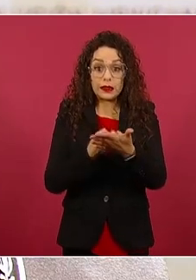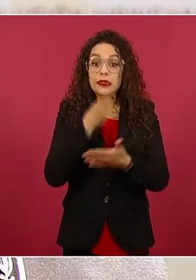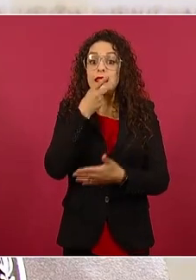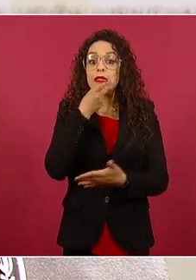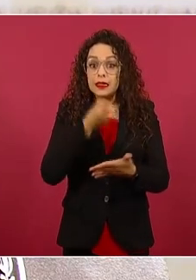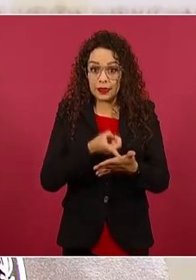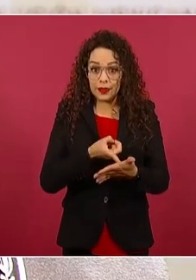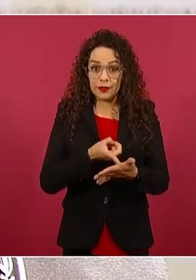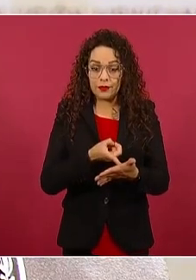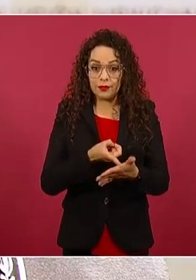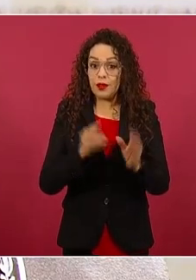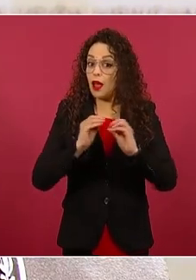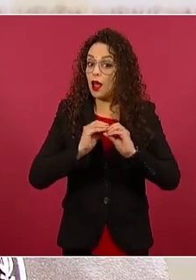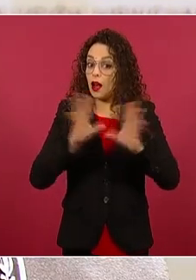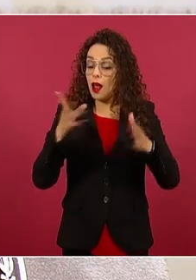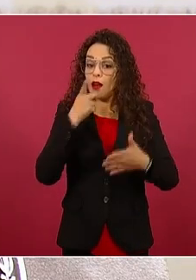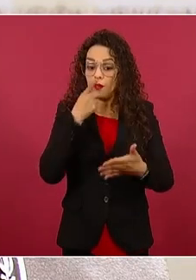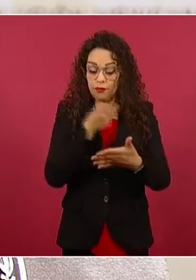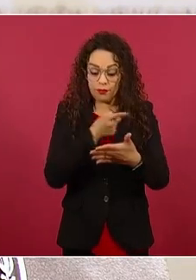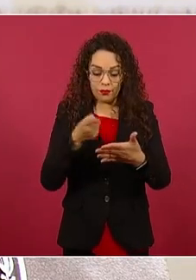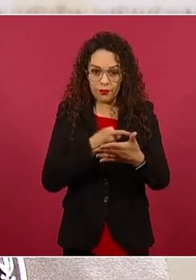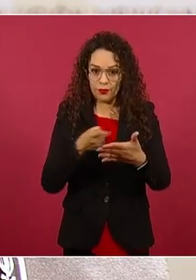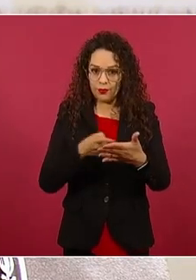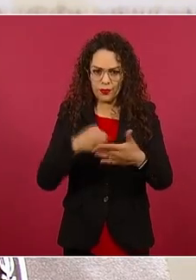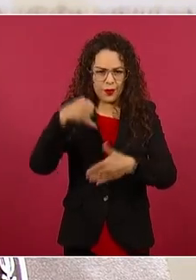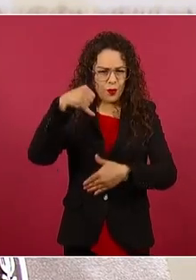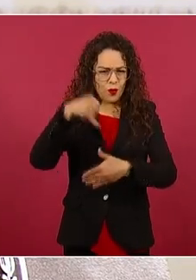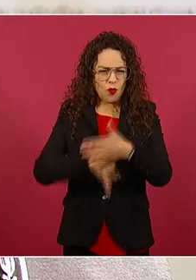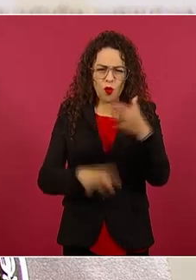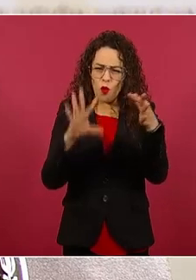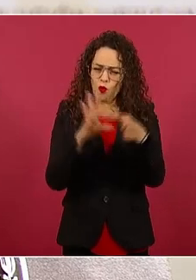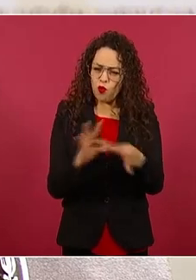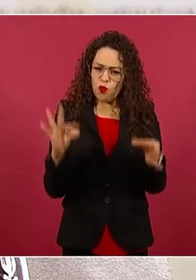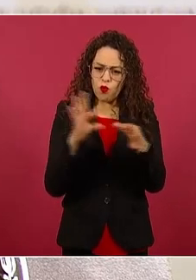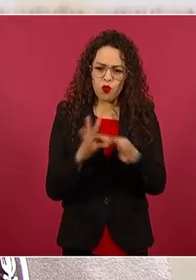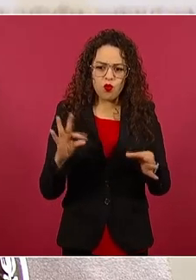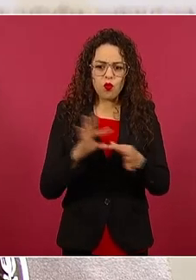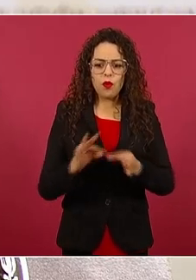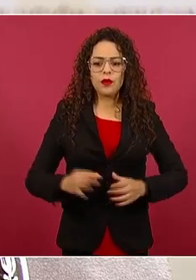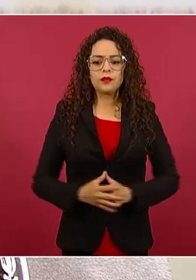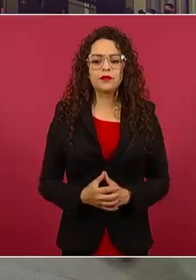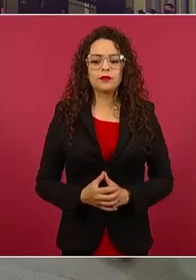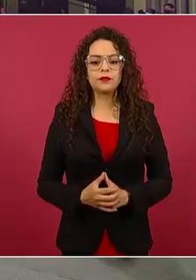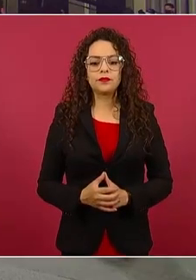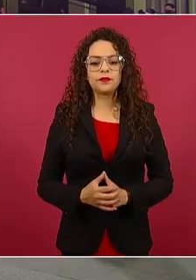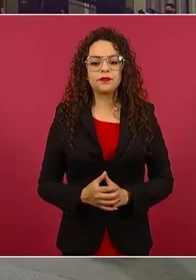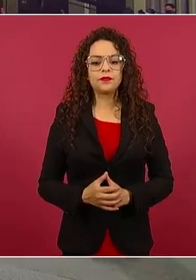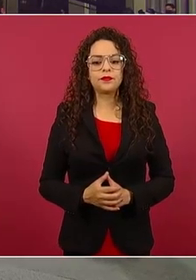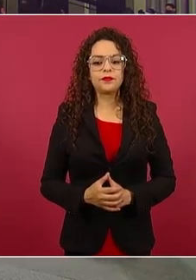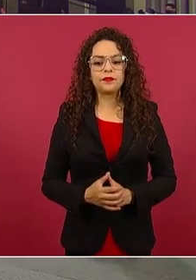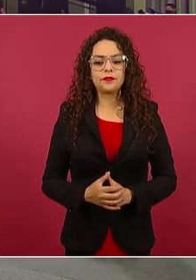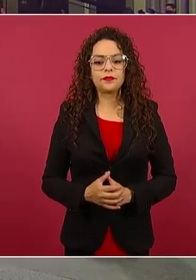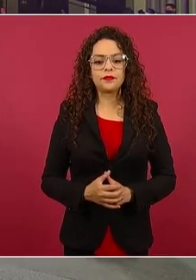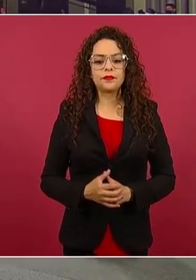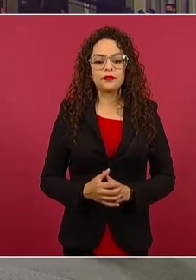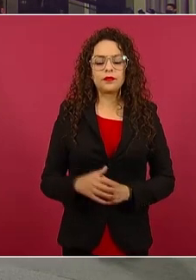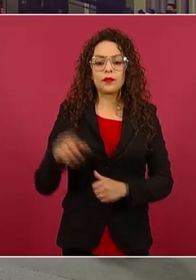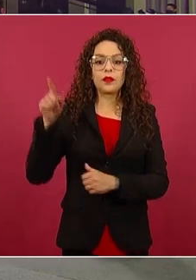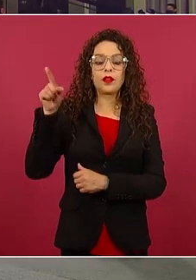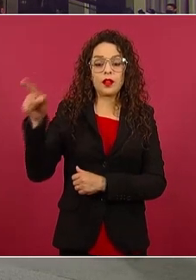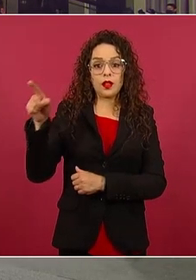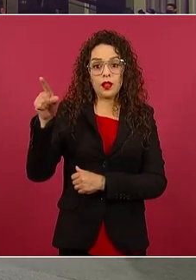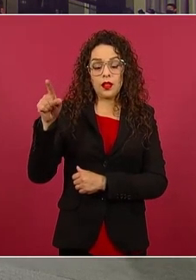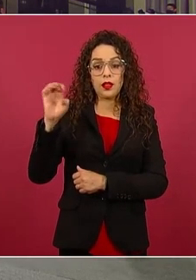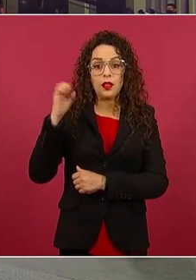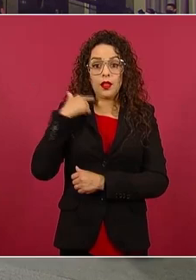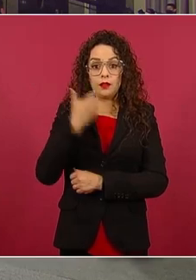muy puntual, a detalle. ¿Le faltó al respeto Donald Trump con estas declaraciones? No, ¿se